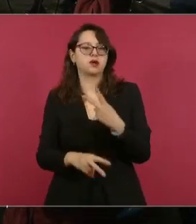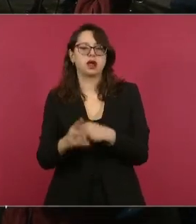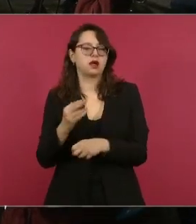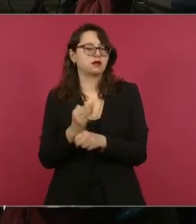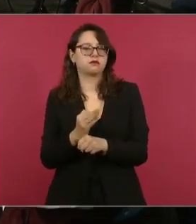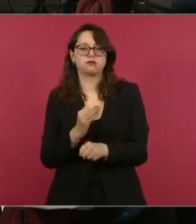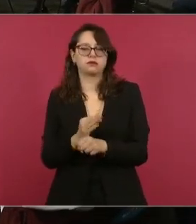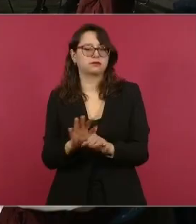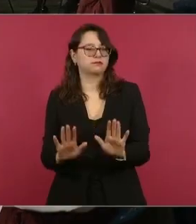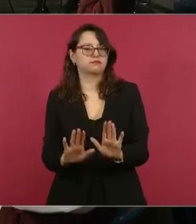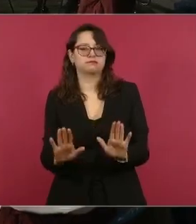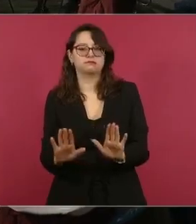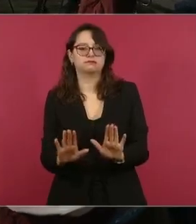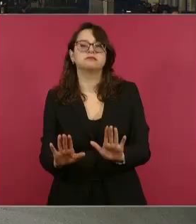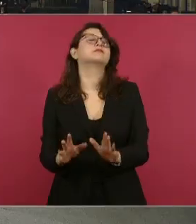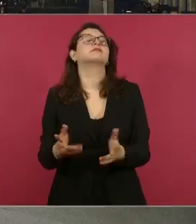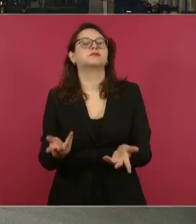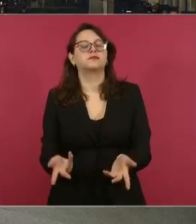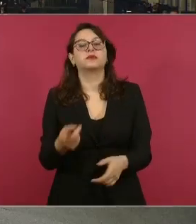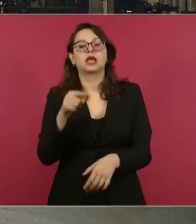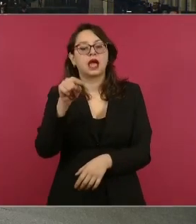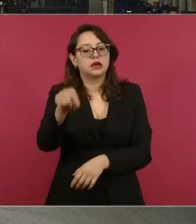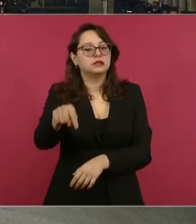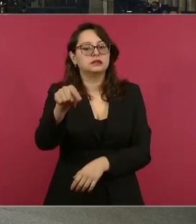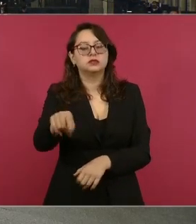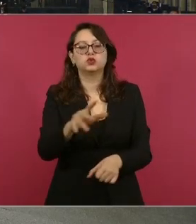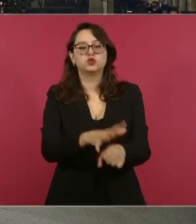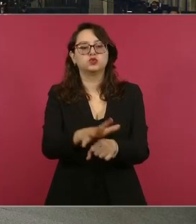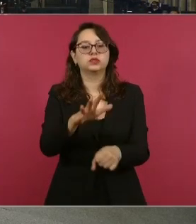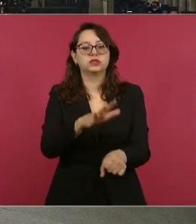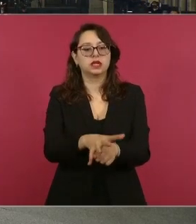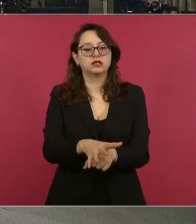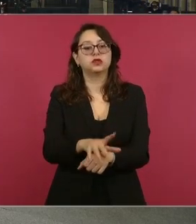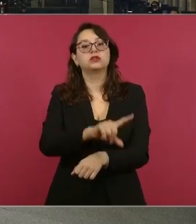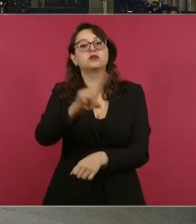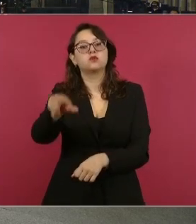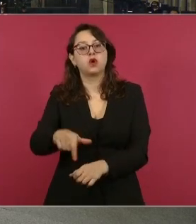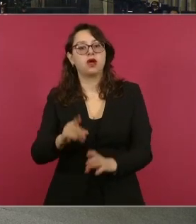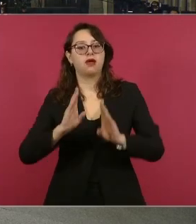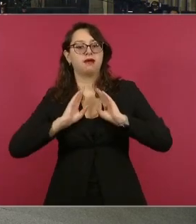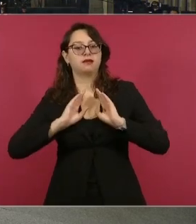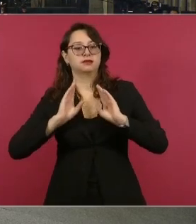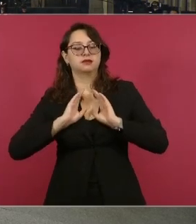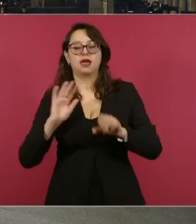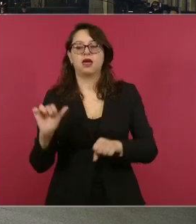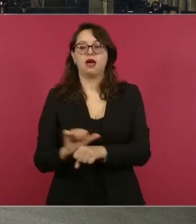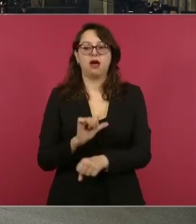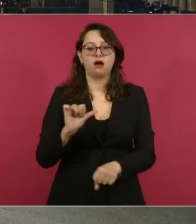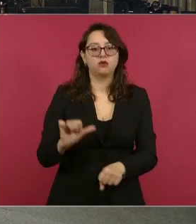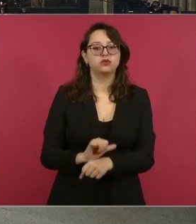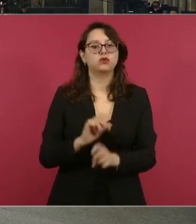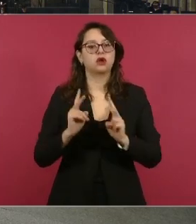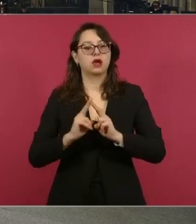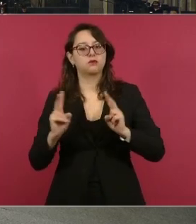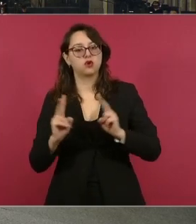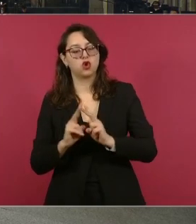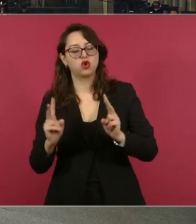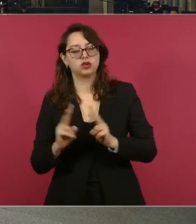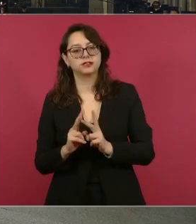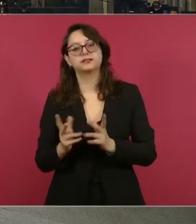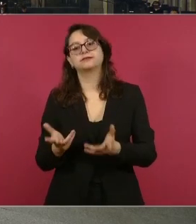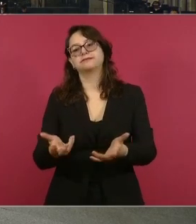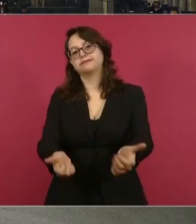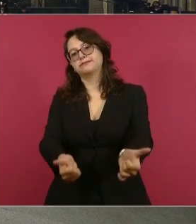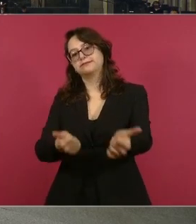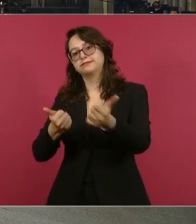estará reorganizando y se estará concentrando con vehículos del ejército, con trailers del ejército, hacia acá,